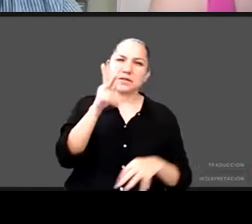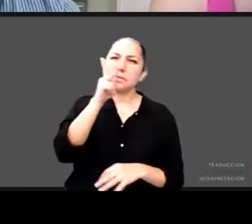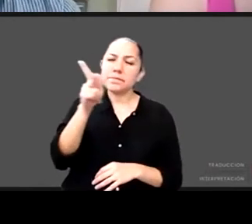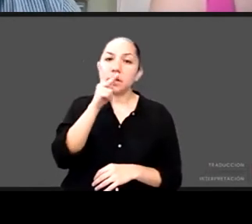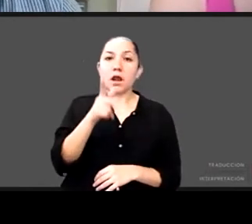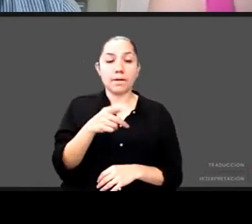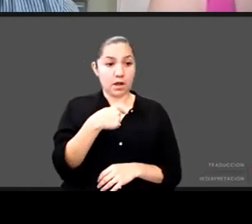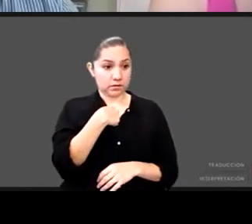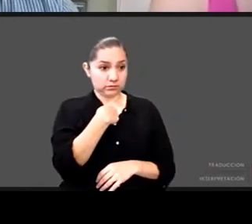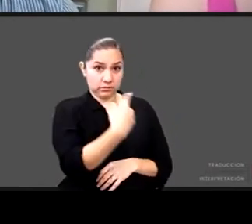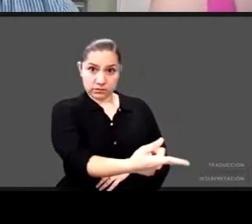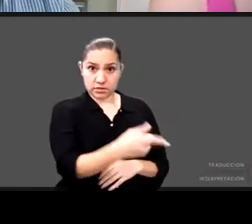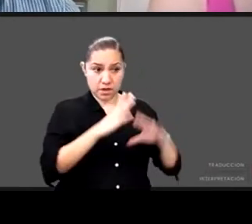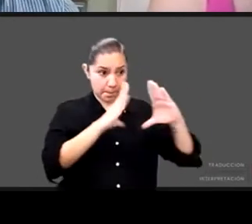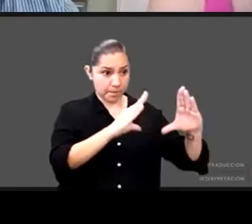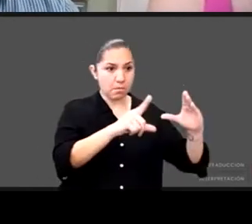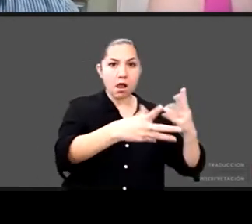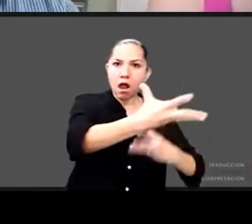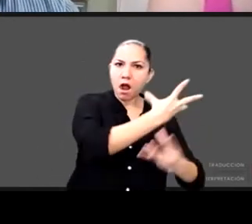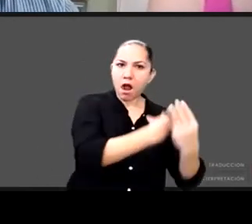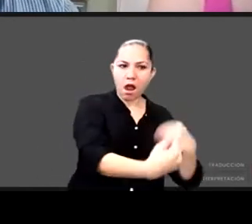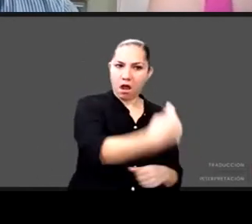¿no? Ustedes saben lo que le sigue.